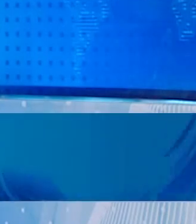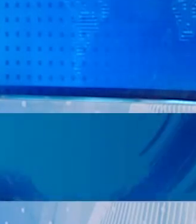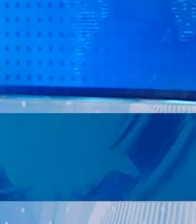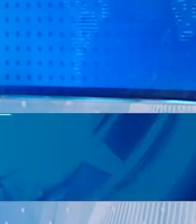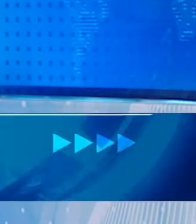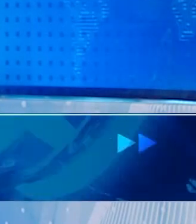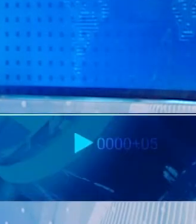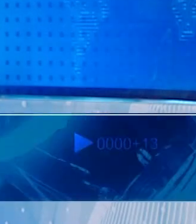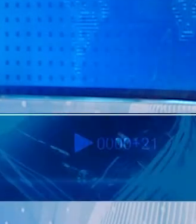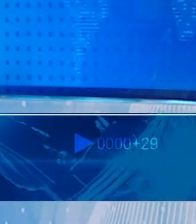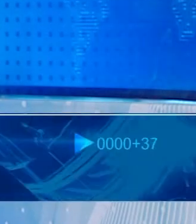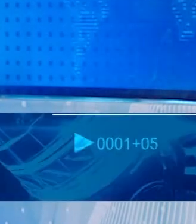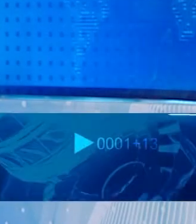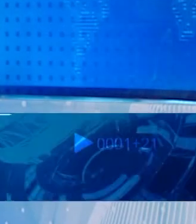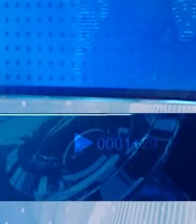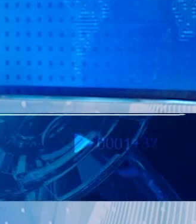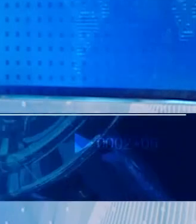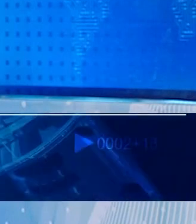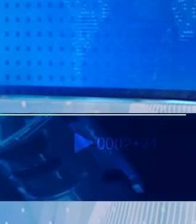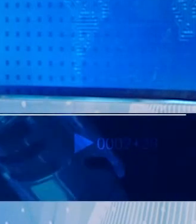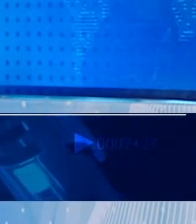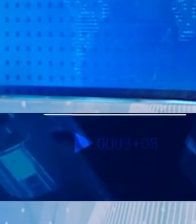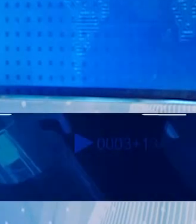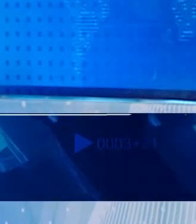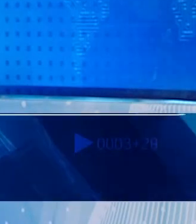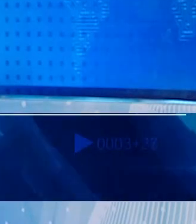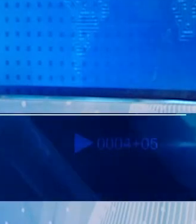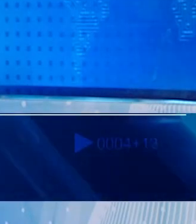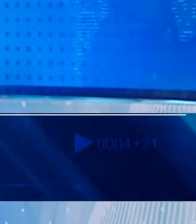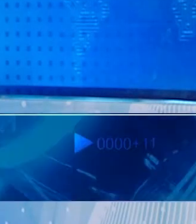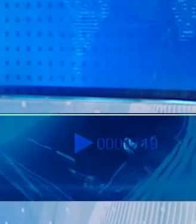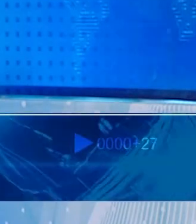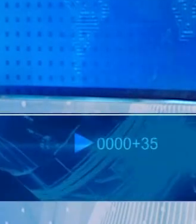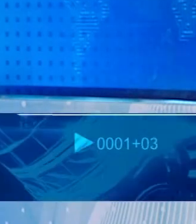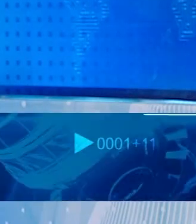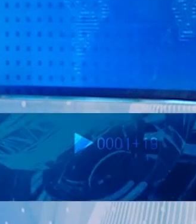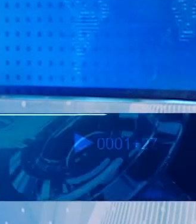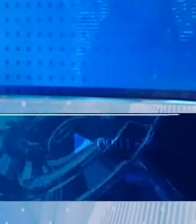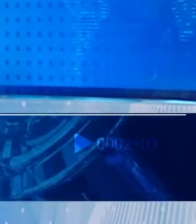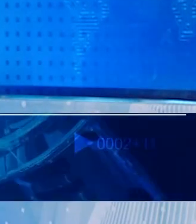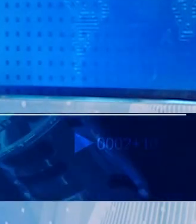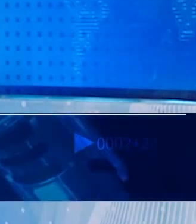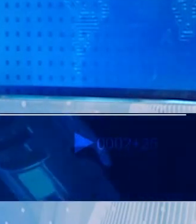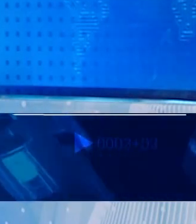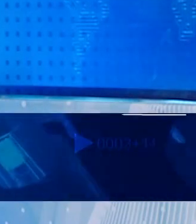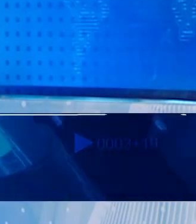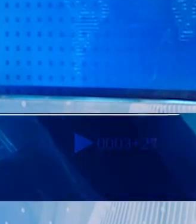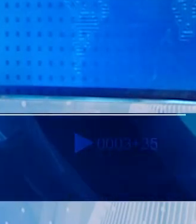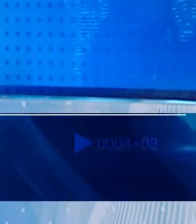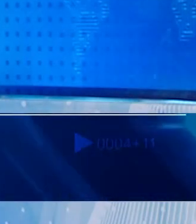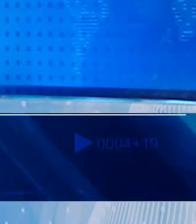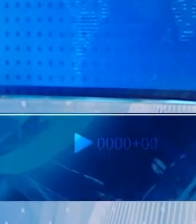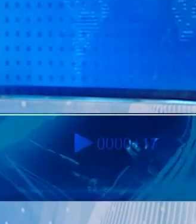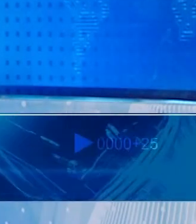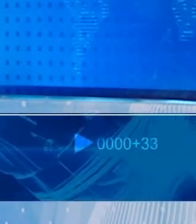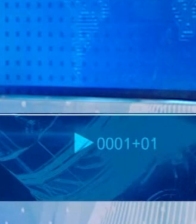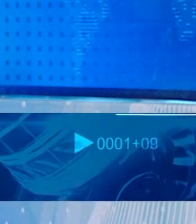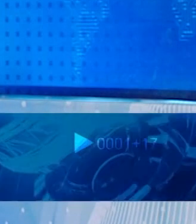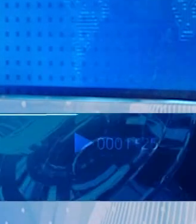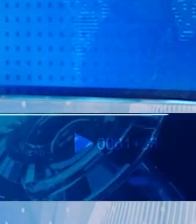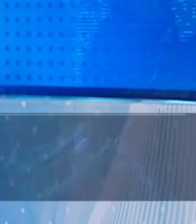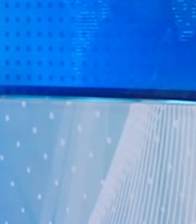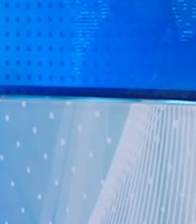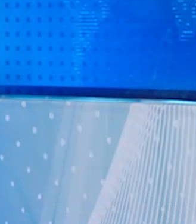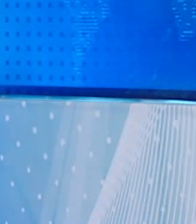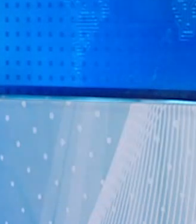conversando también con la prensa los tópicos temas de interés nacional y hablando por supuesto del compromiso y reto que